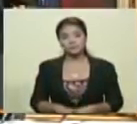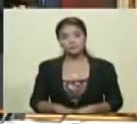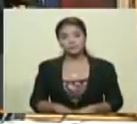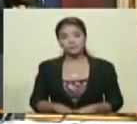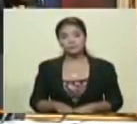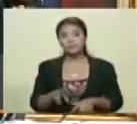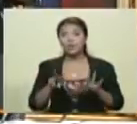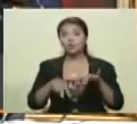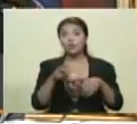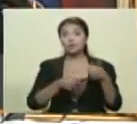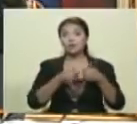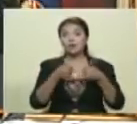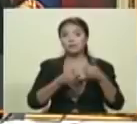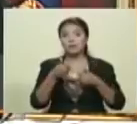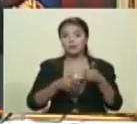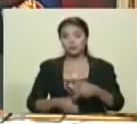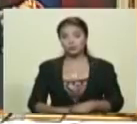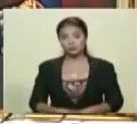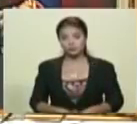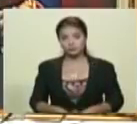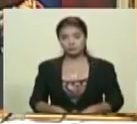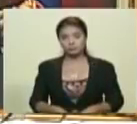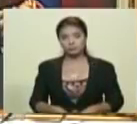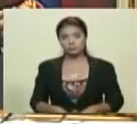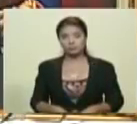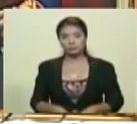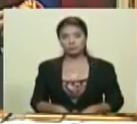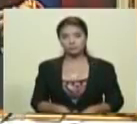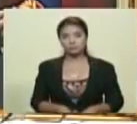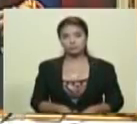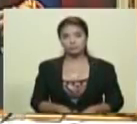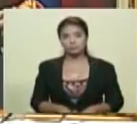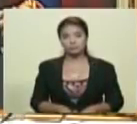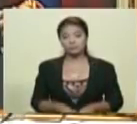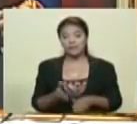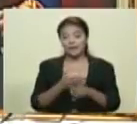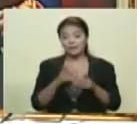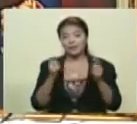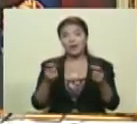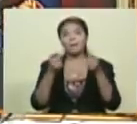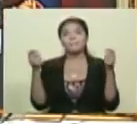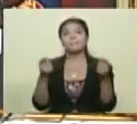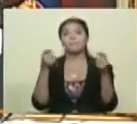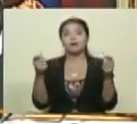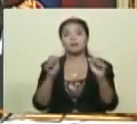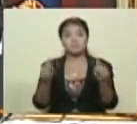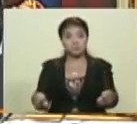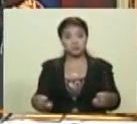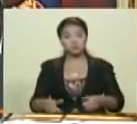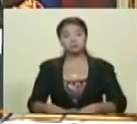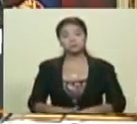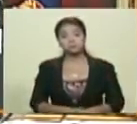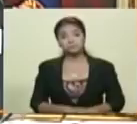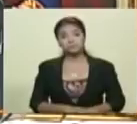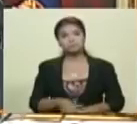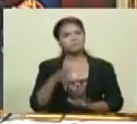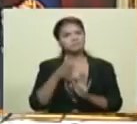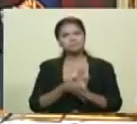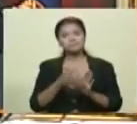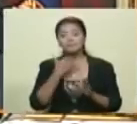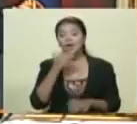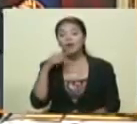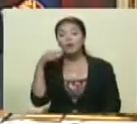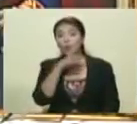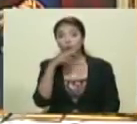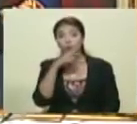12 candidatos hay aquí. Y ya la precampaña electoral arrancó. Quiere decir que en el mes de octubre